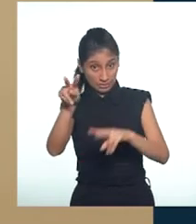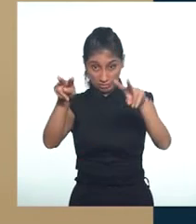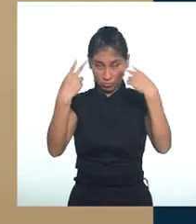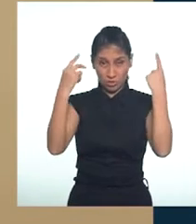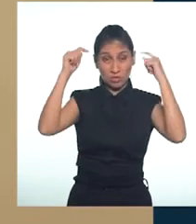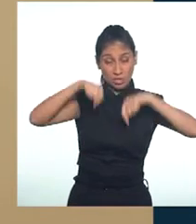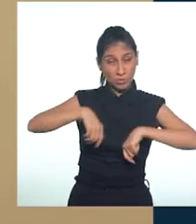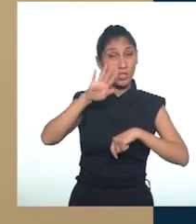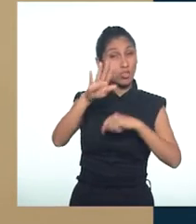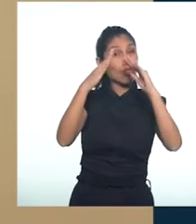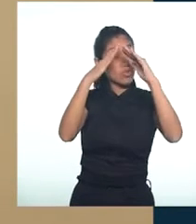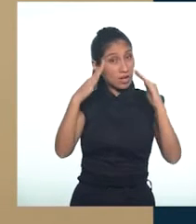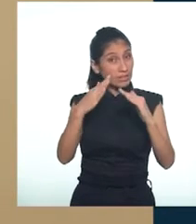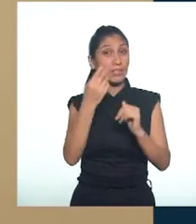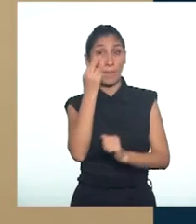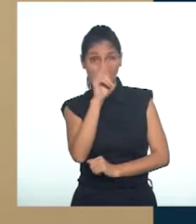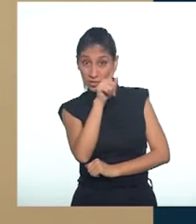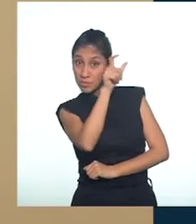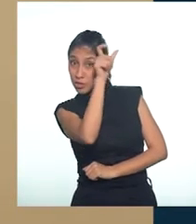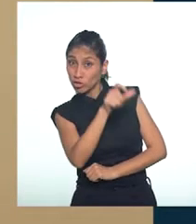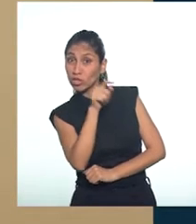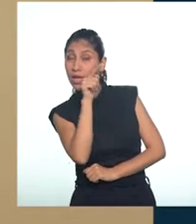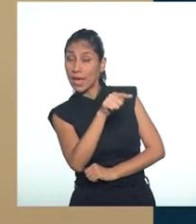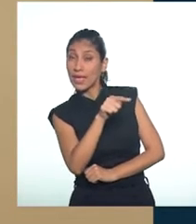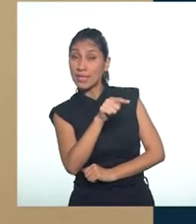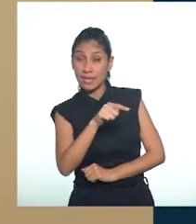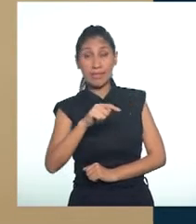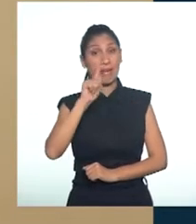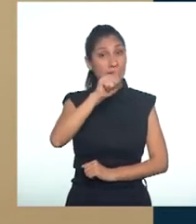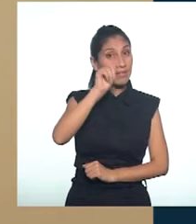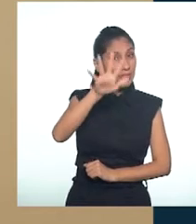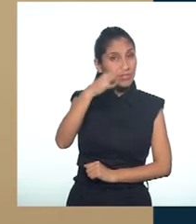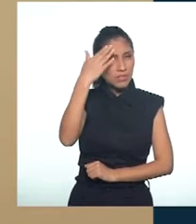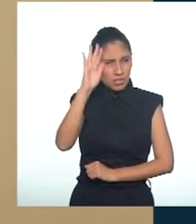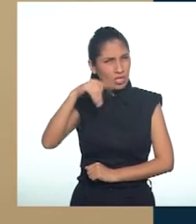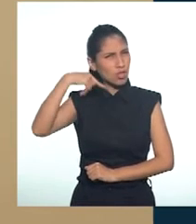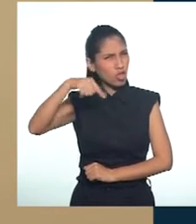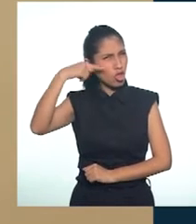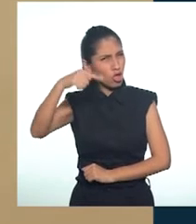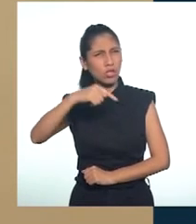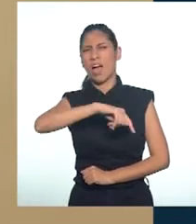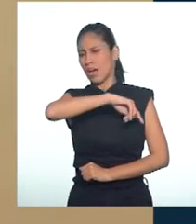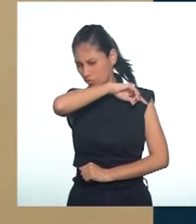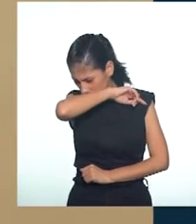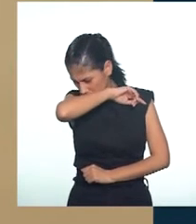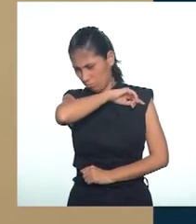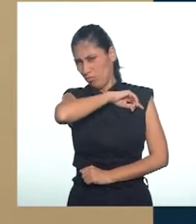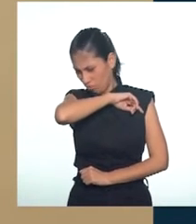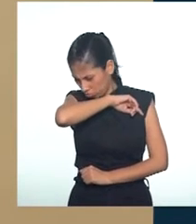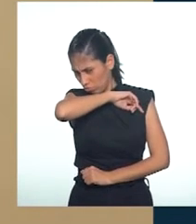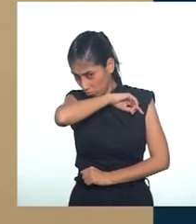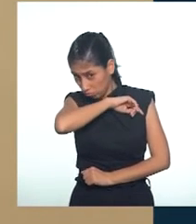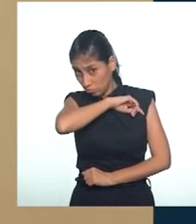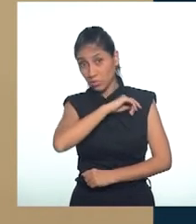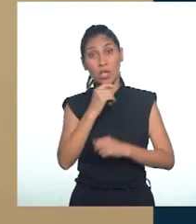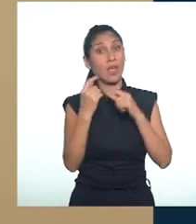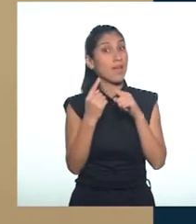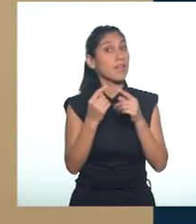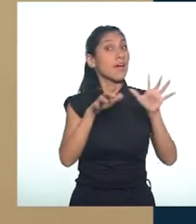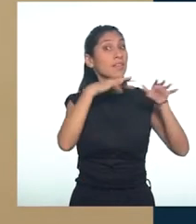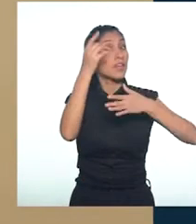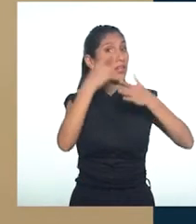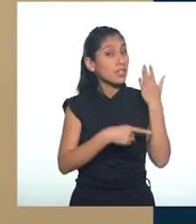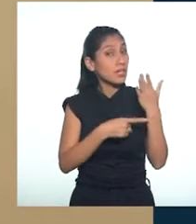hay una persona que lleva 15 días seguidas con tos con flema, la primera prevención que deben